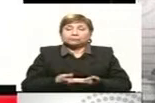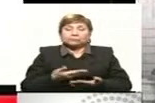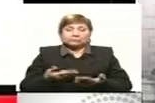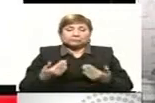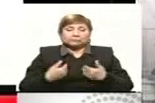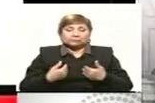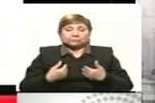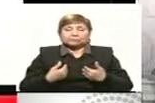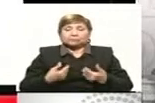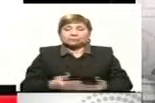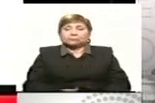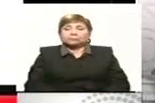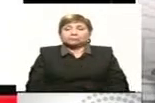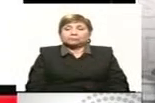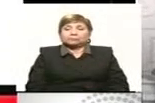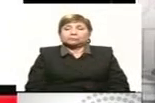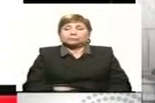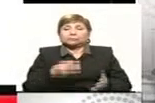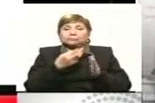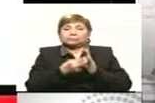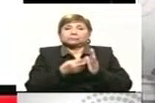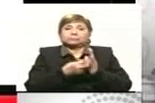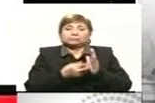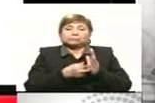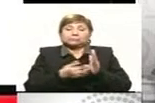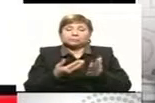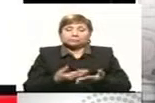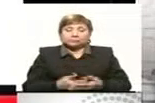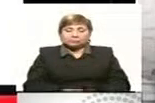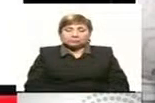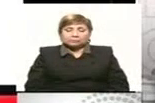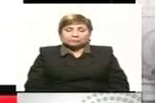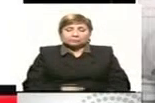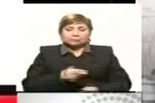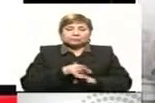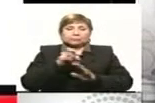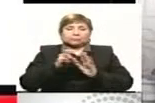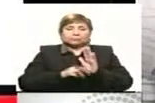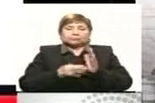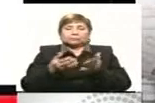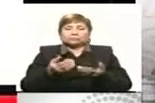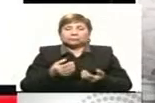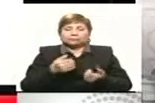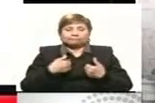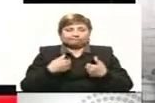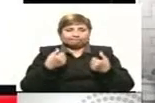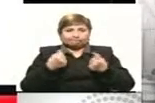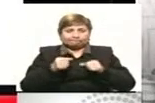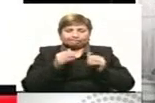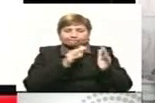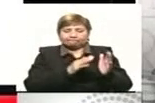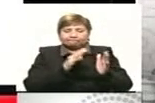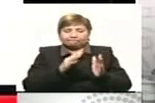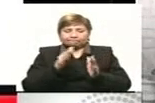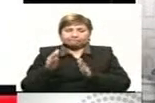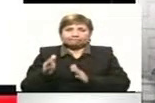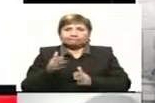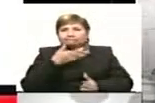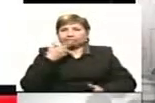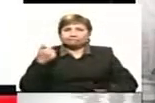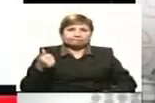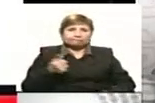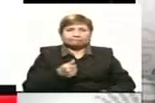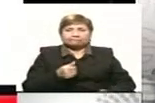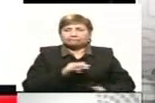una propuesta, digamos, ¿no es cierto?, un proyecto, digamos, que estamos tratando, que estamos avanzando por el lado de mejorar